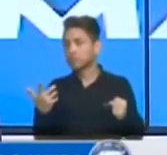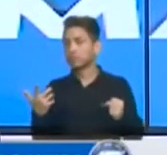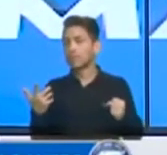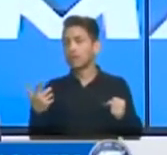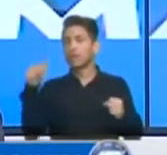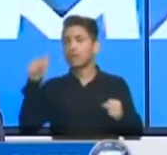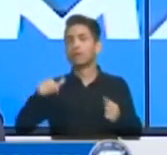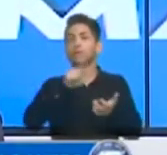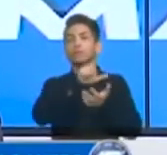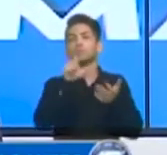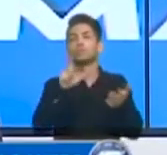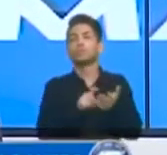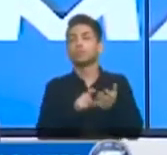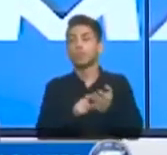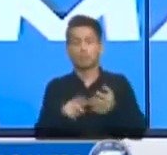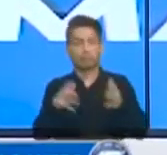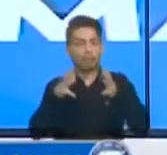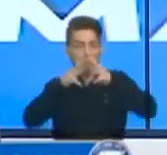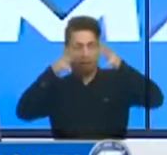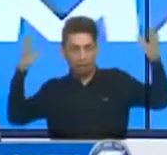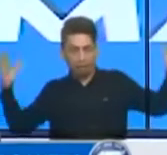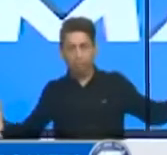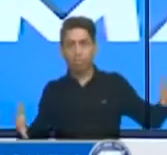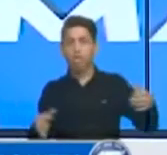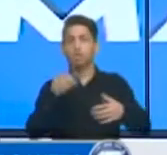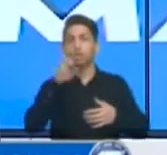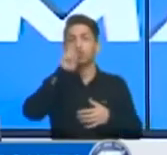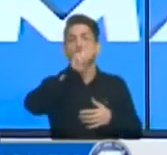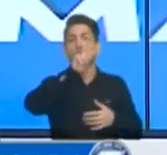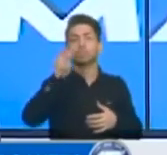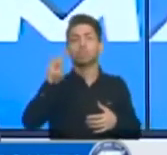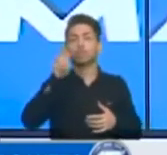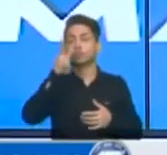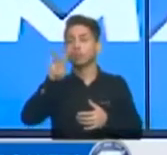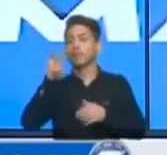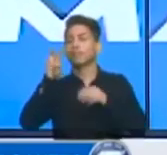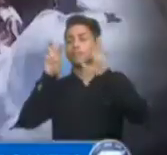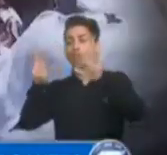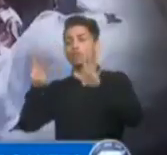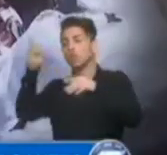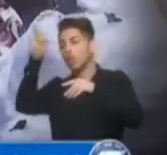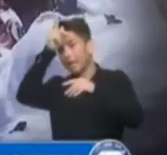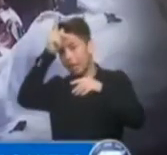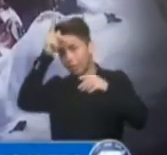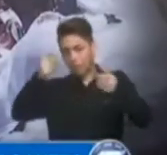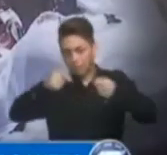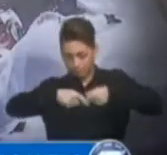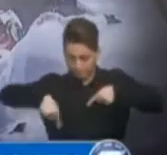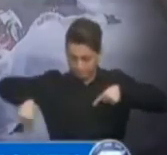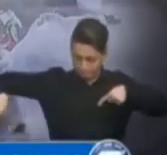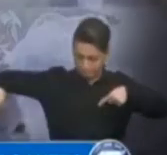que es una ciudad grande, son 228 kilómetros de extensión territorial, tenemos cerca de